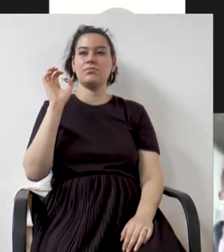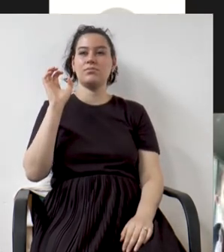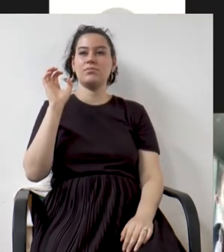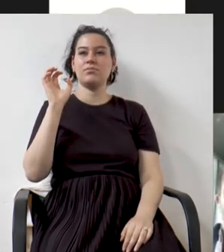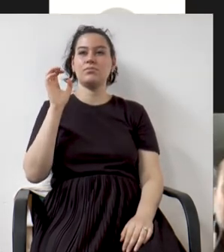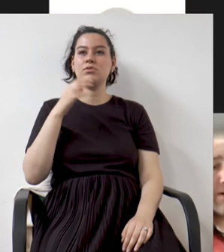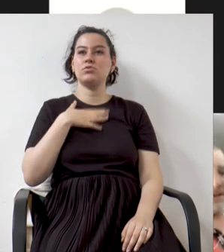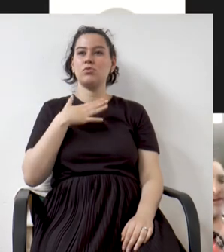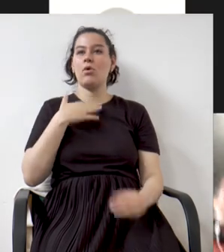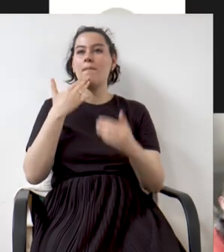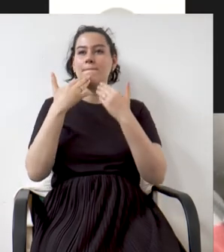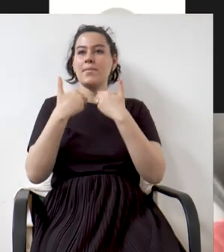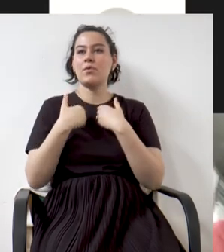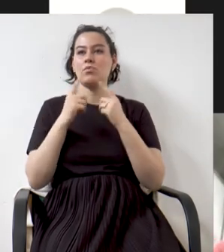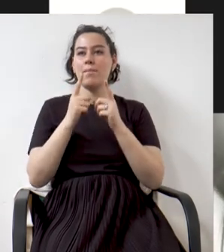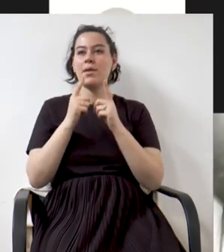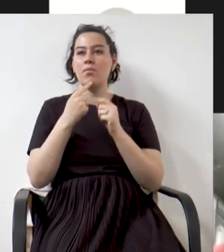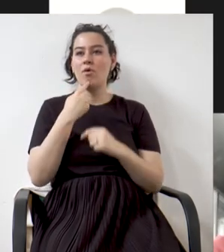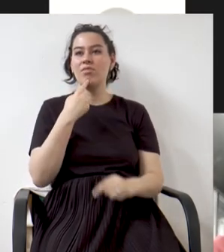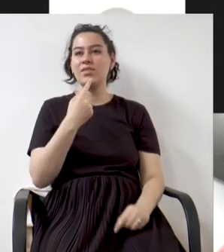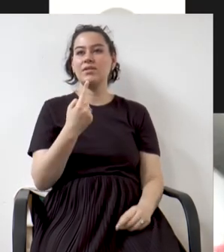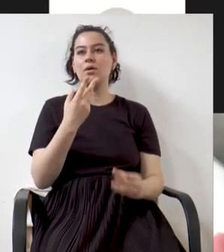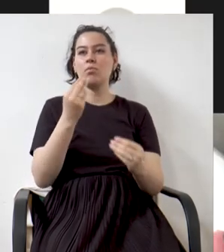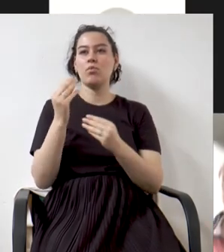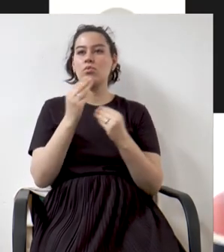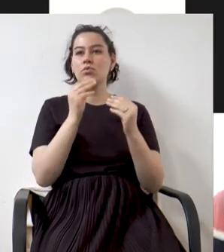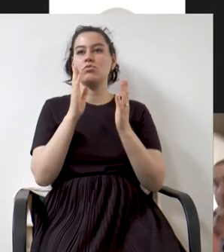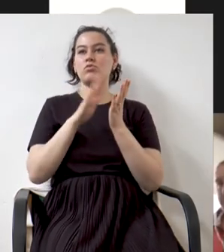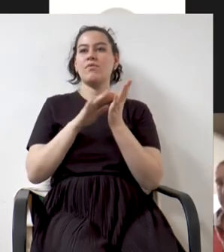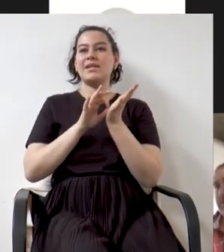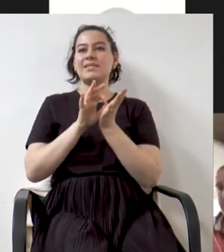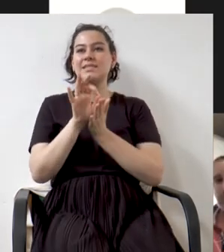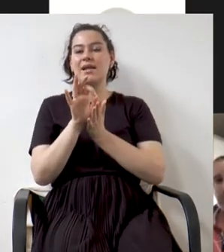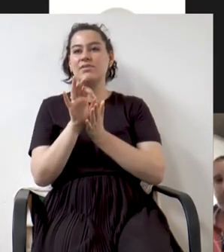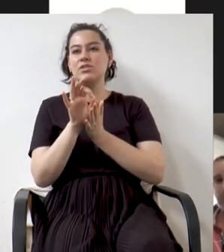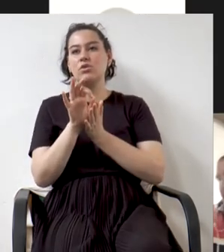No, yo me preguntaba en esto que decían varios, ¿no? El tema del servicio del nuevo tipo,